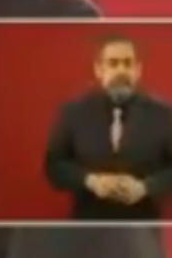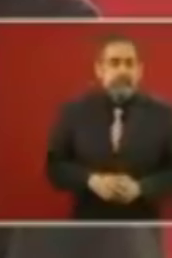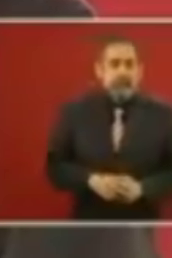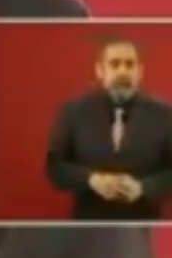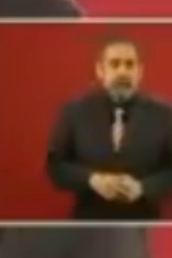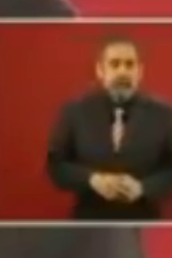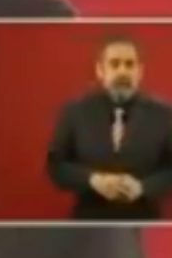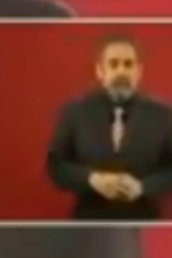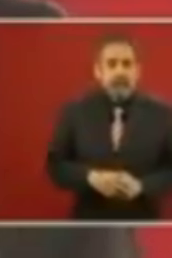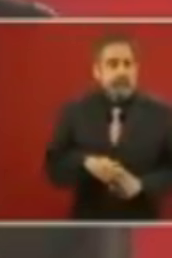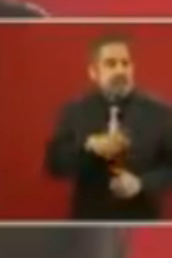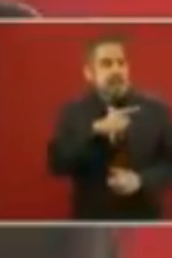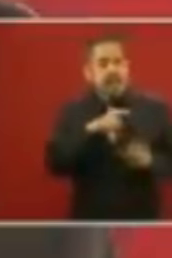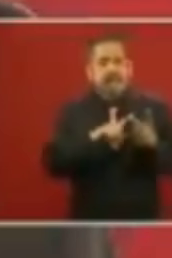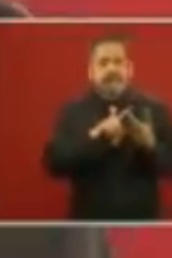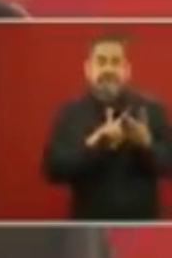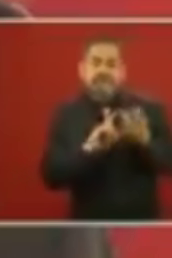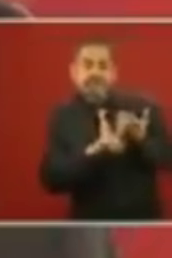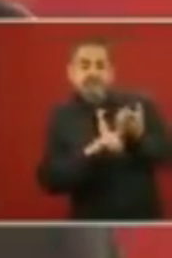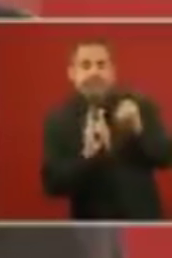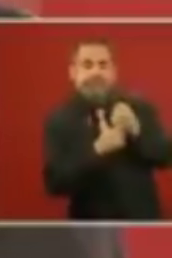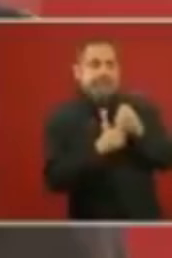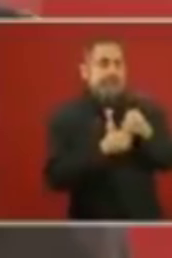Es el conservadurismo